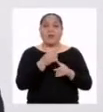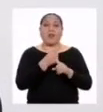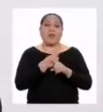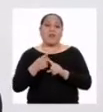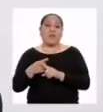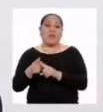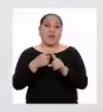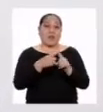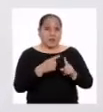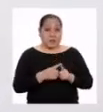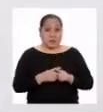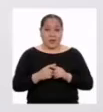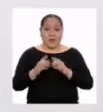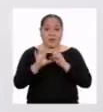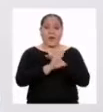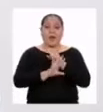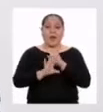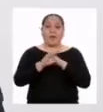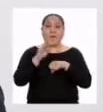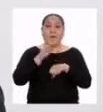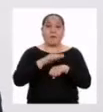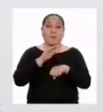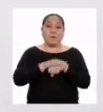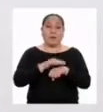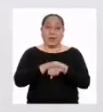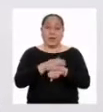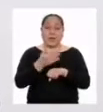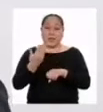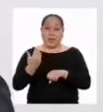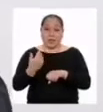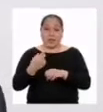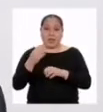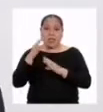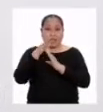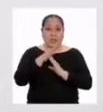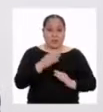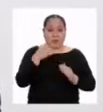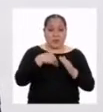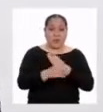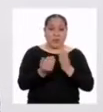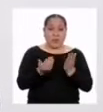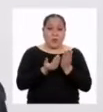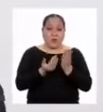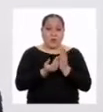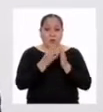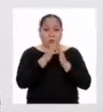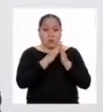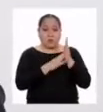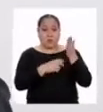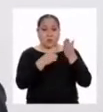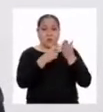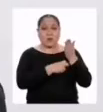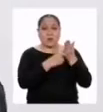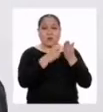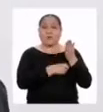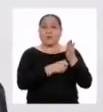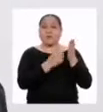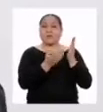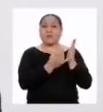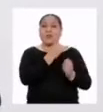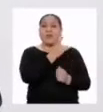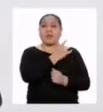diversidad para prevenir la discriminación en las escuelas, publicado en la revista académica de